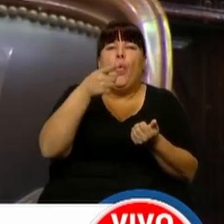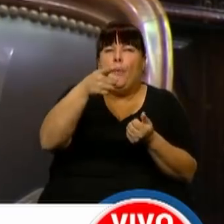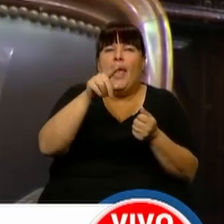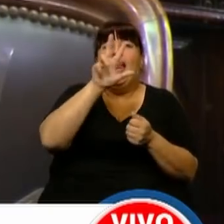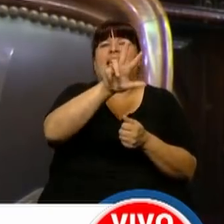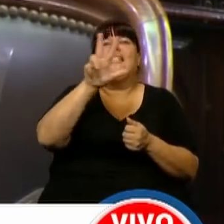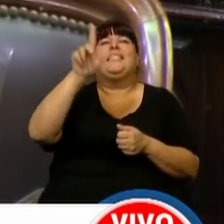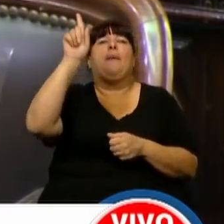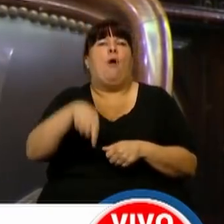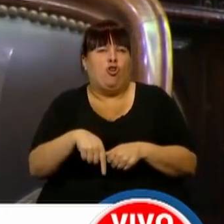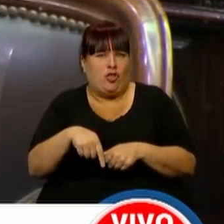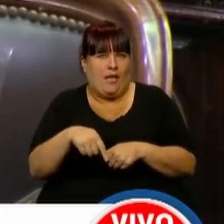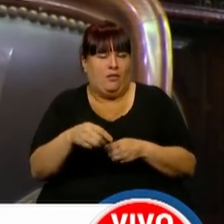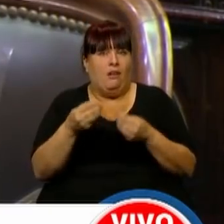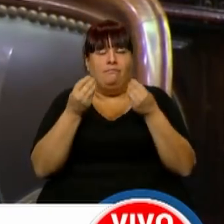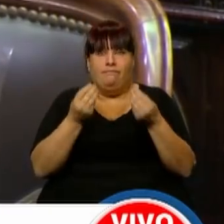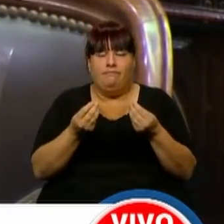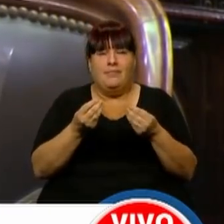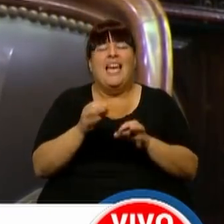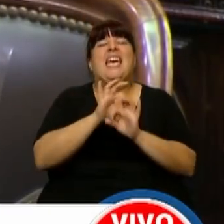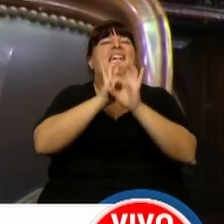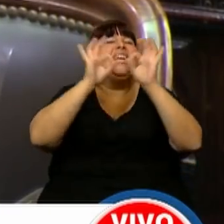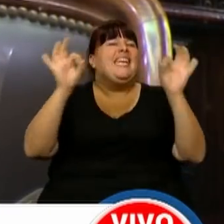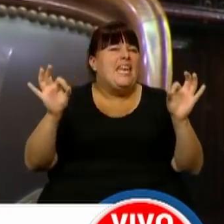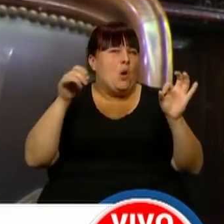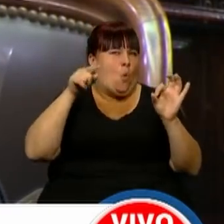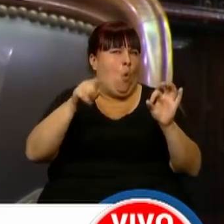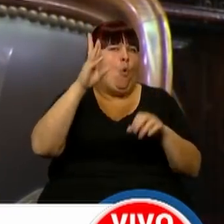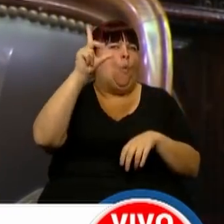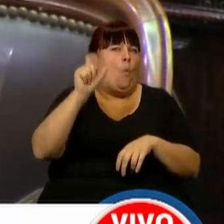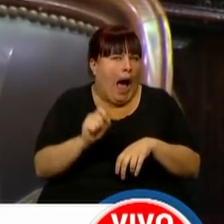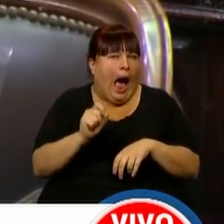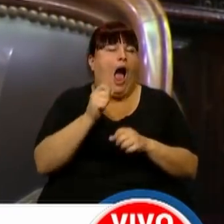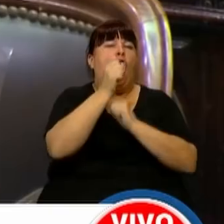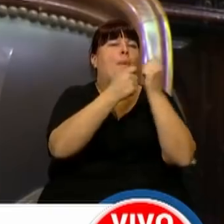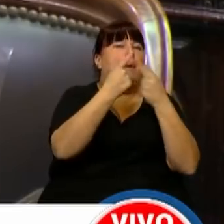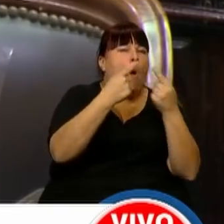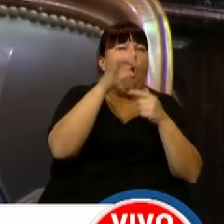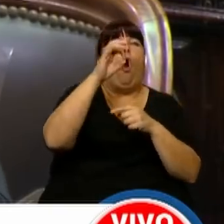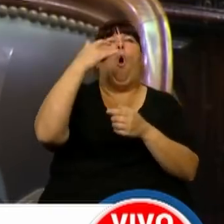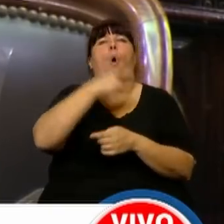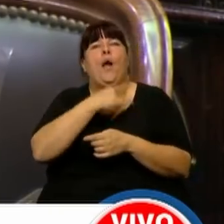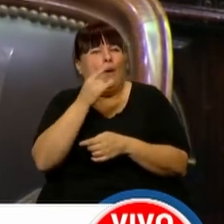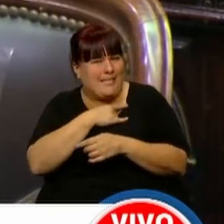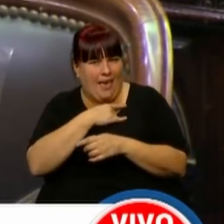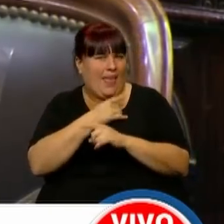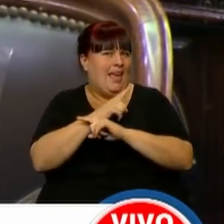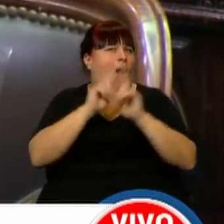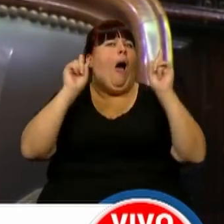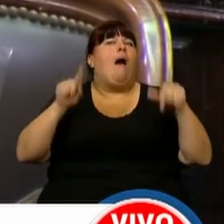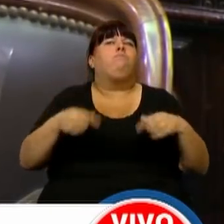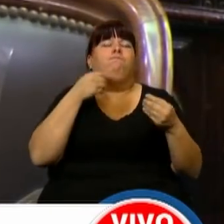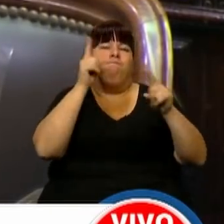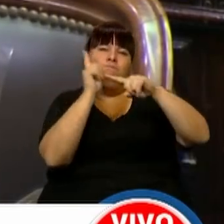número de 33%, siendo que ninguna de todos los bancos, consultoras, universidades, tampoco se conoce